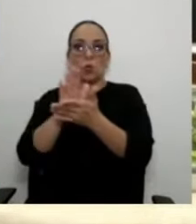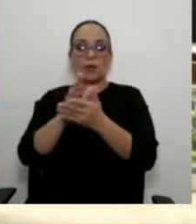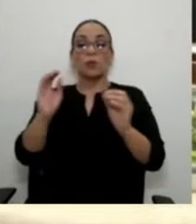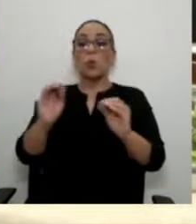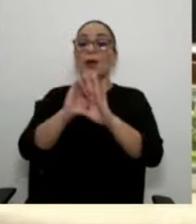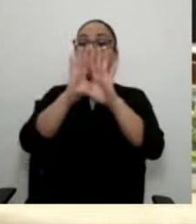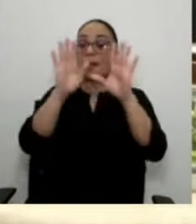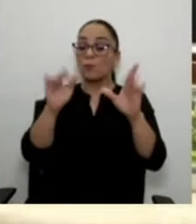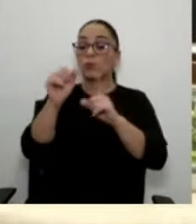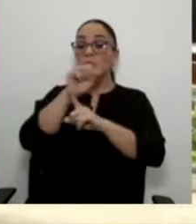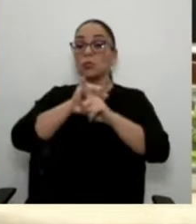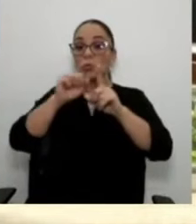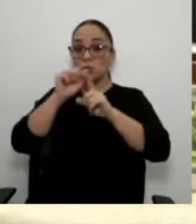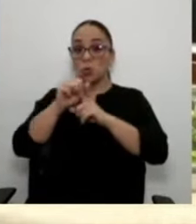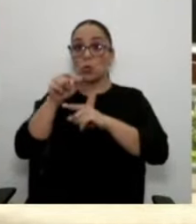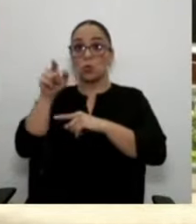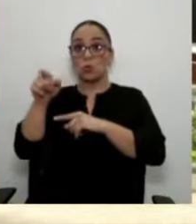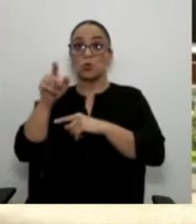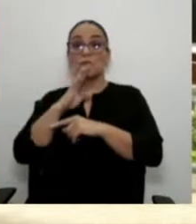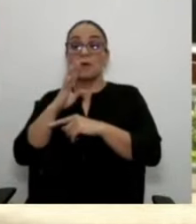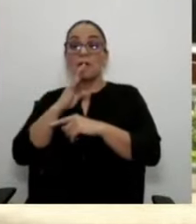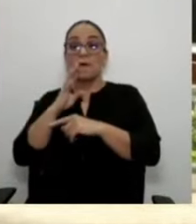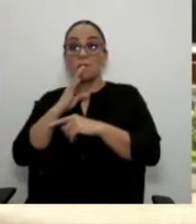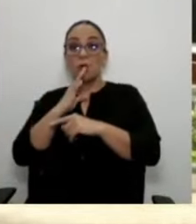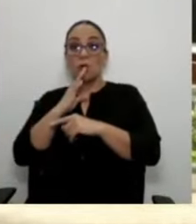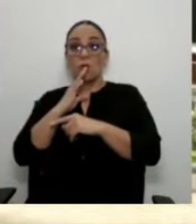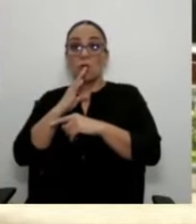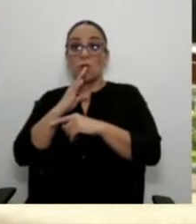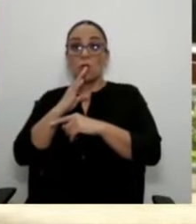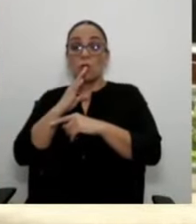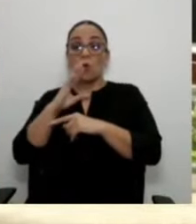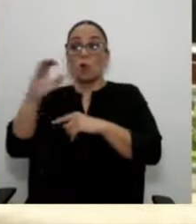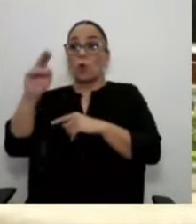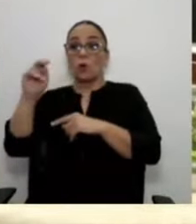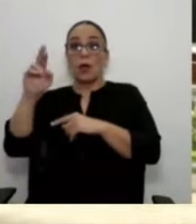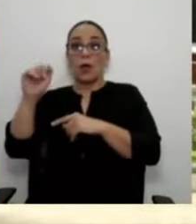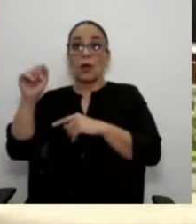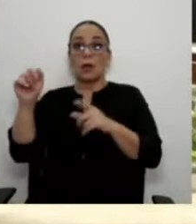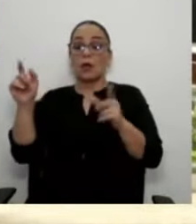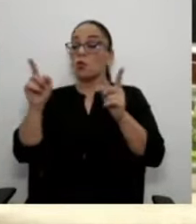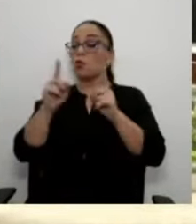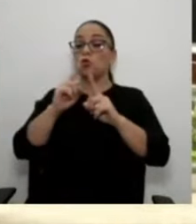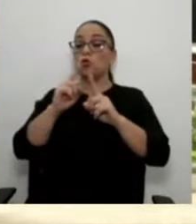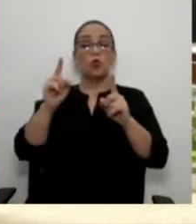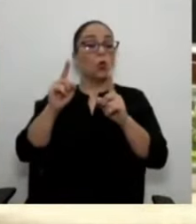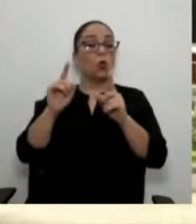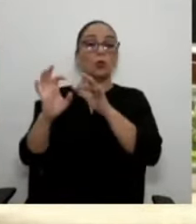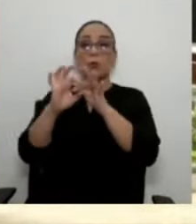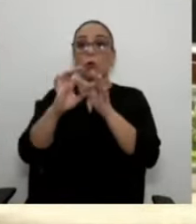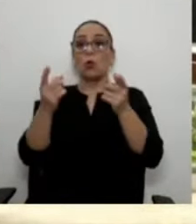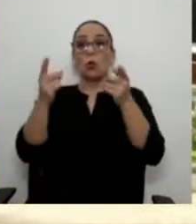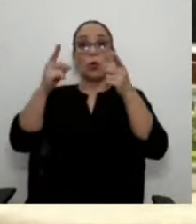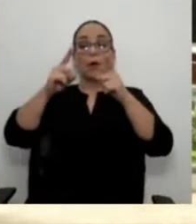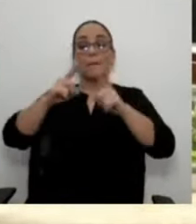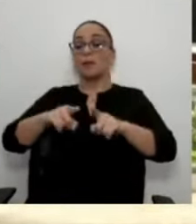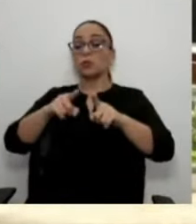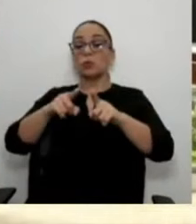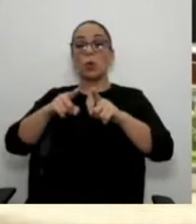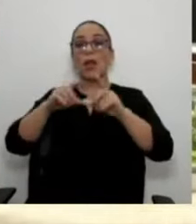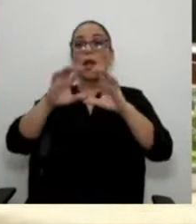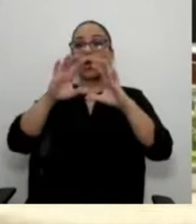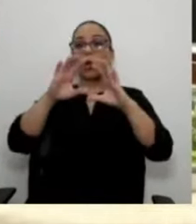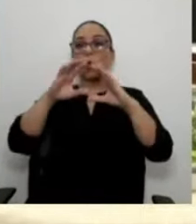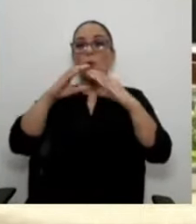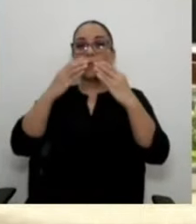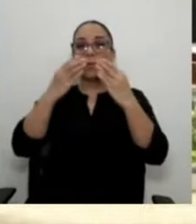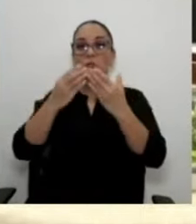la situación a la que se refiere, que es lo del CONARE, no correspondió al acontecido en la sesión del comisión de